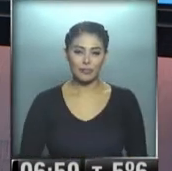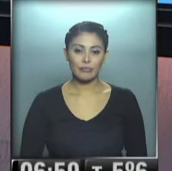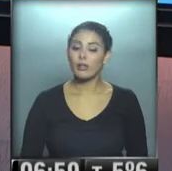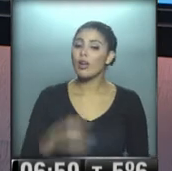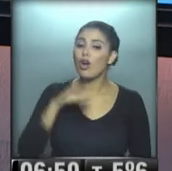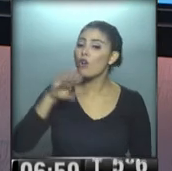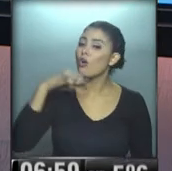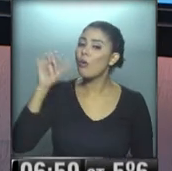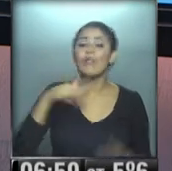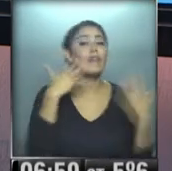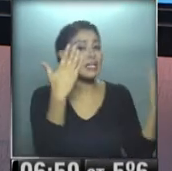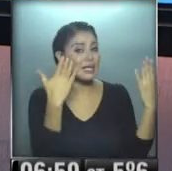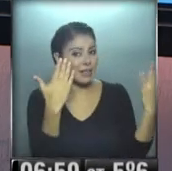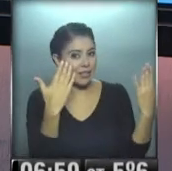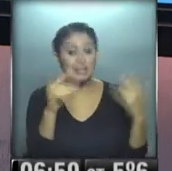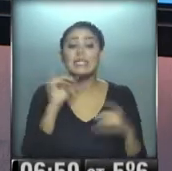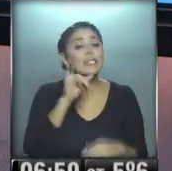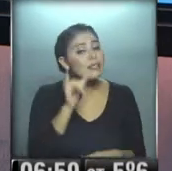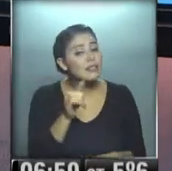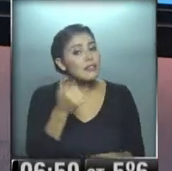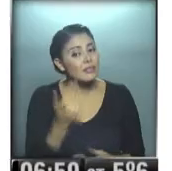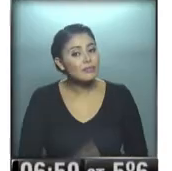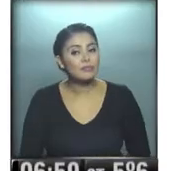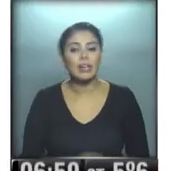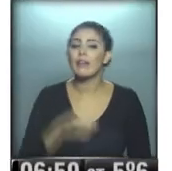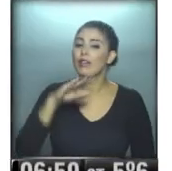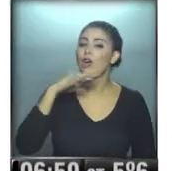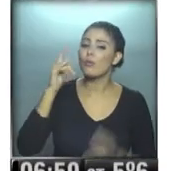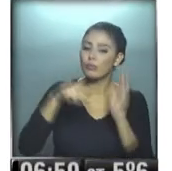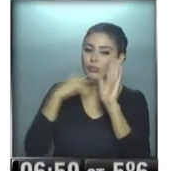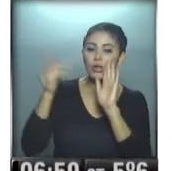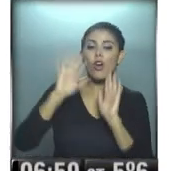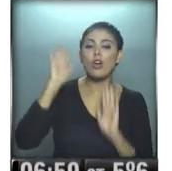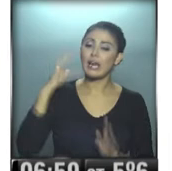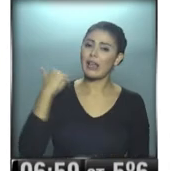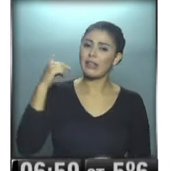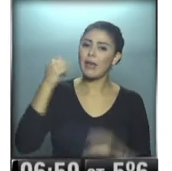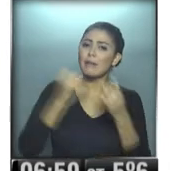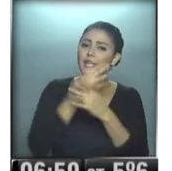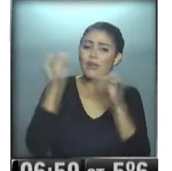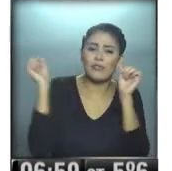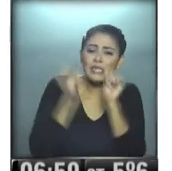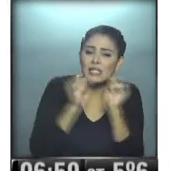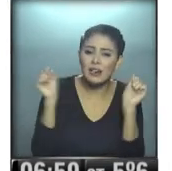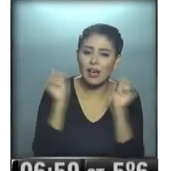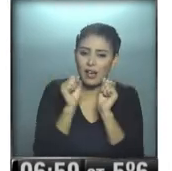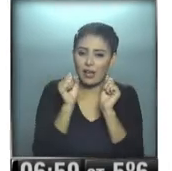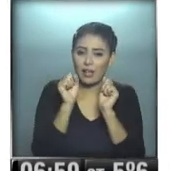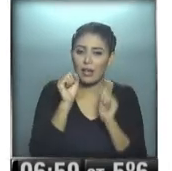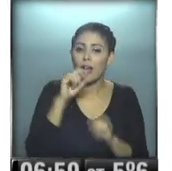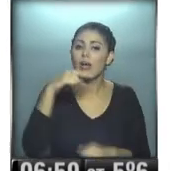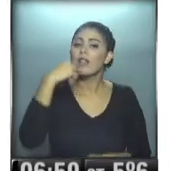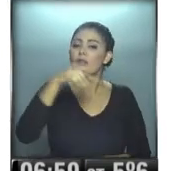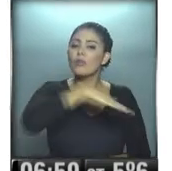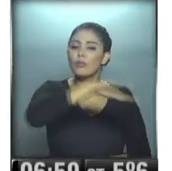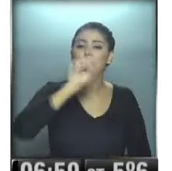Juan Carlos. Felicidades, sí, Cari, sí. Dice, hola Nadia, está fría la mañanita en